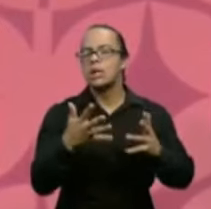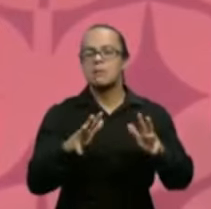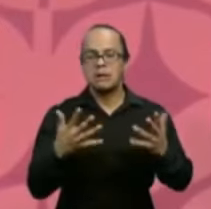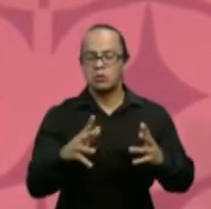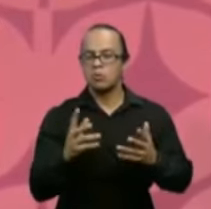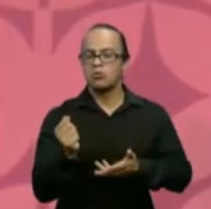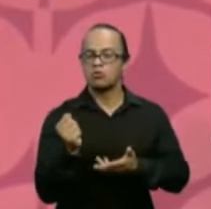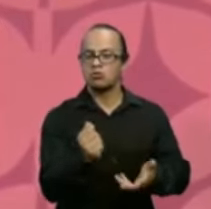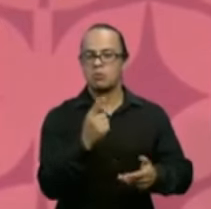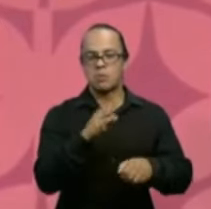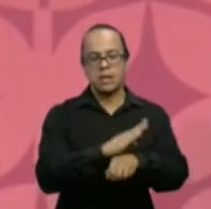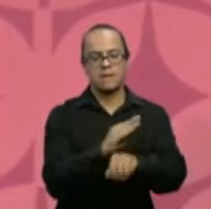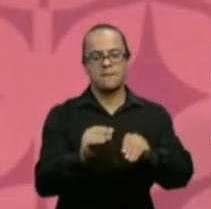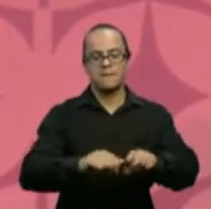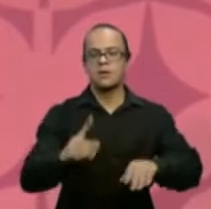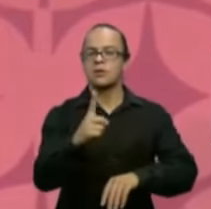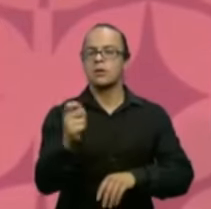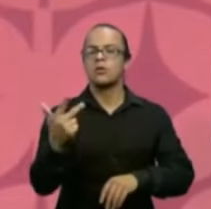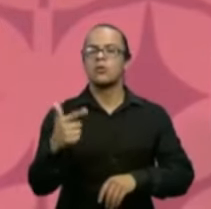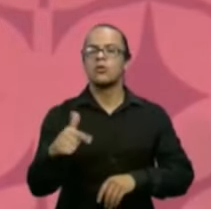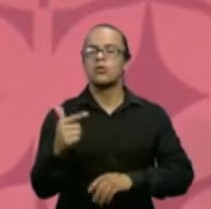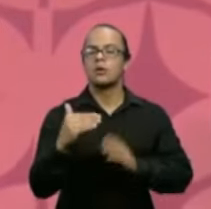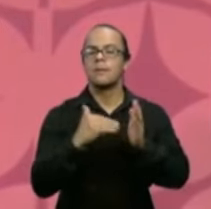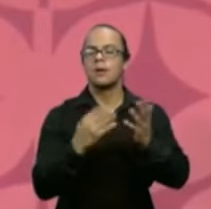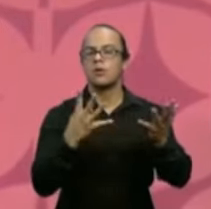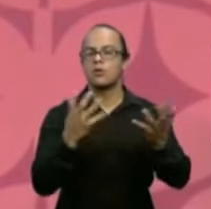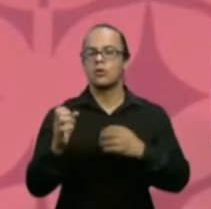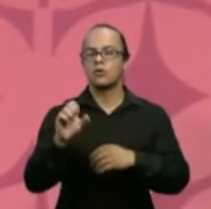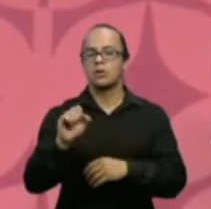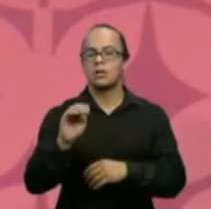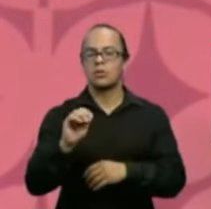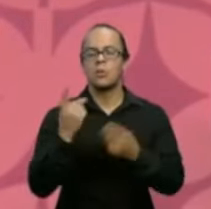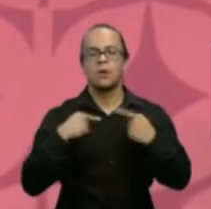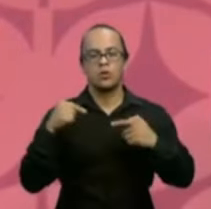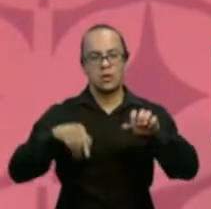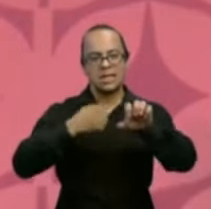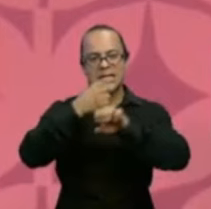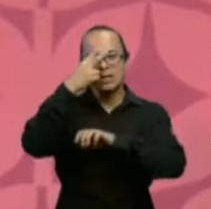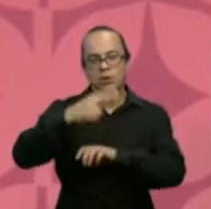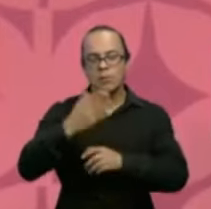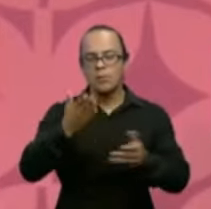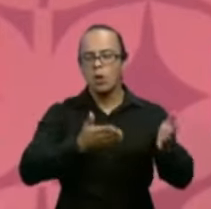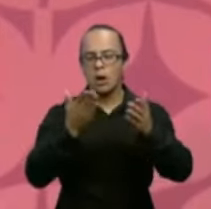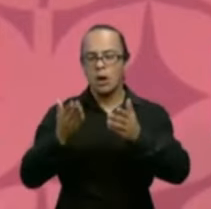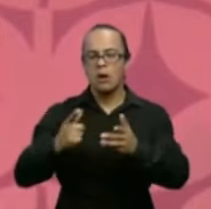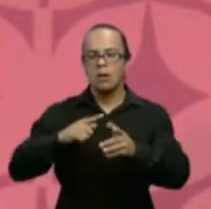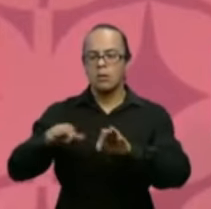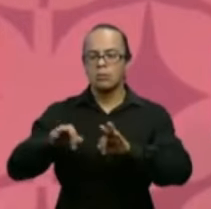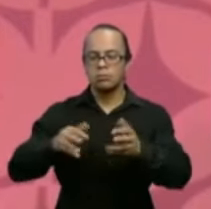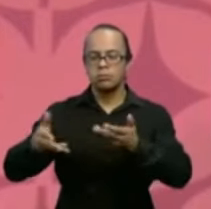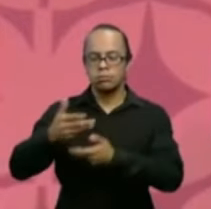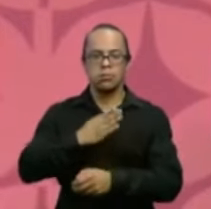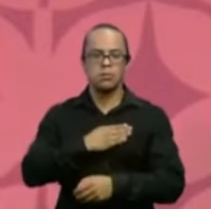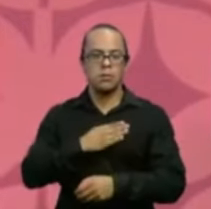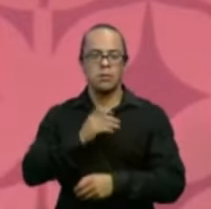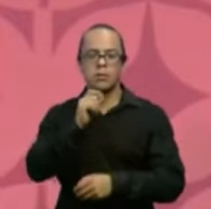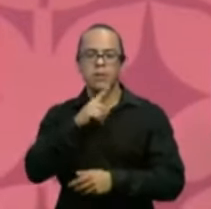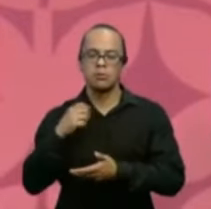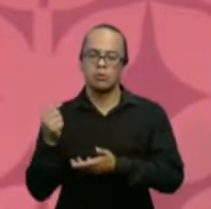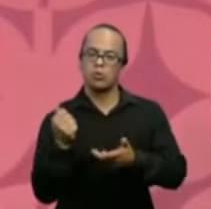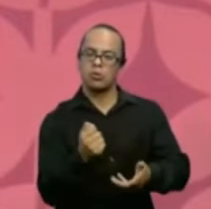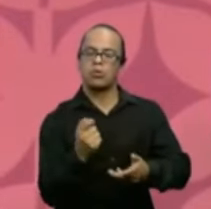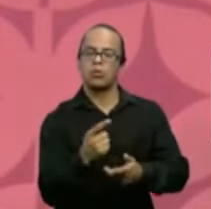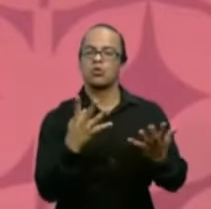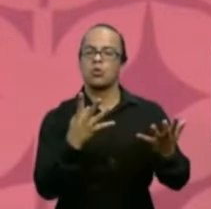aproximadamente, beneficiando a 112,969 mexiquenses, la producción para el bienestar con una inversión anual